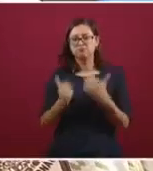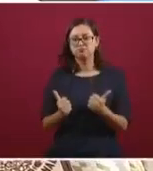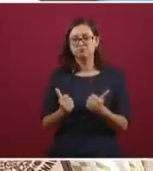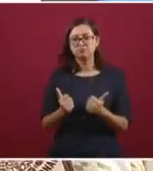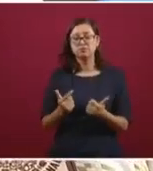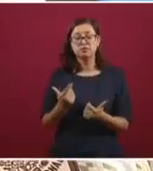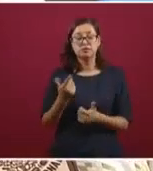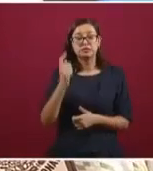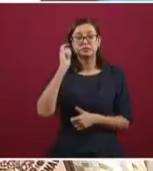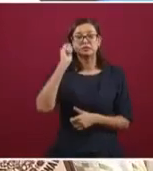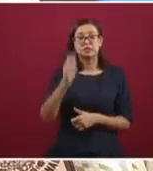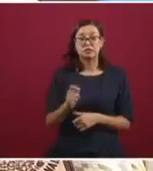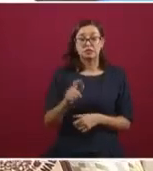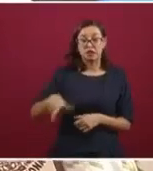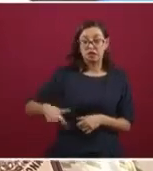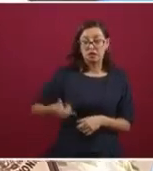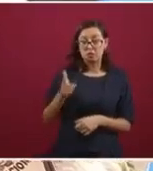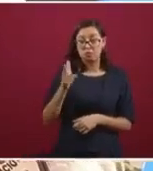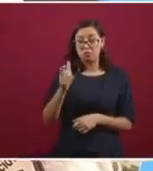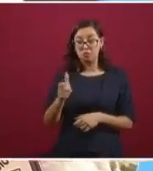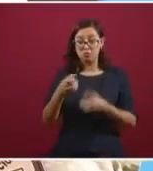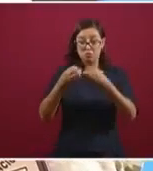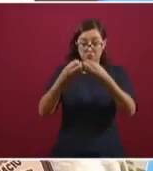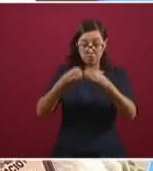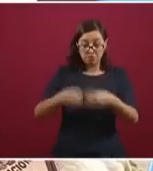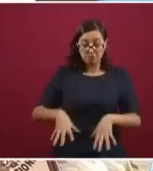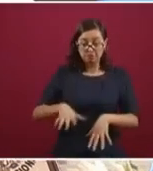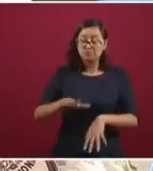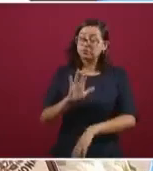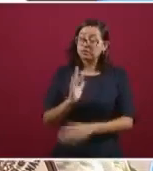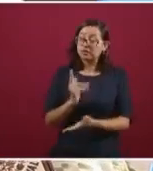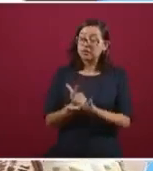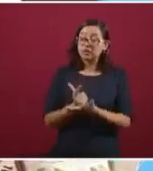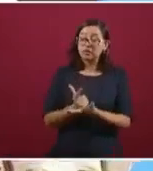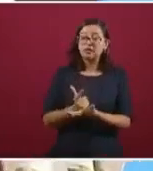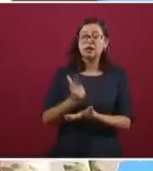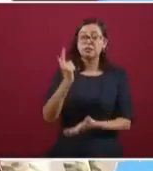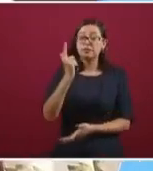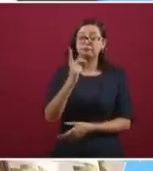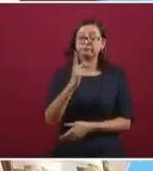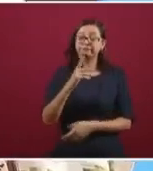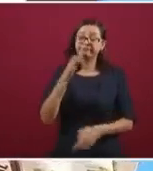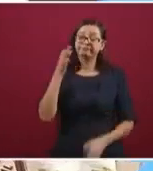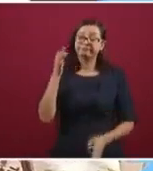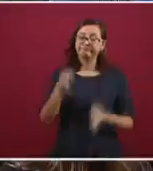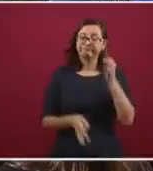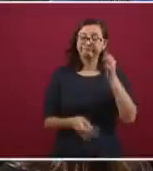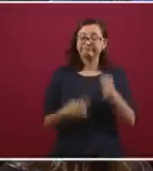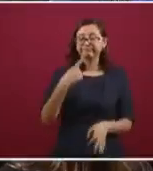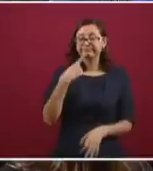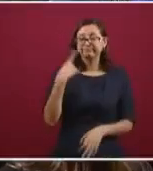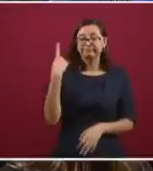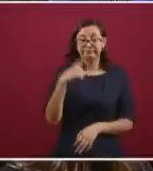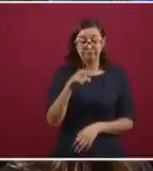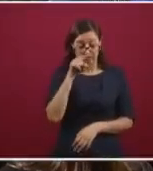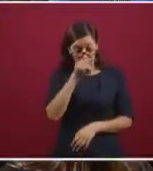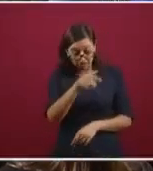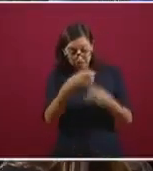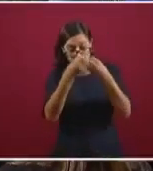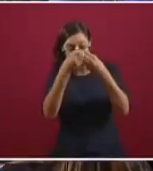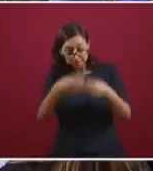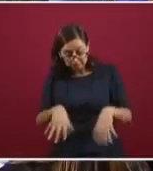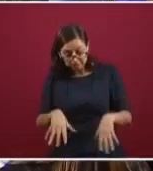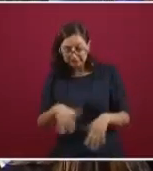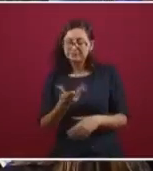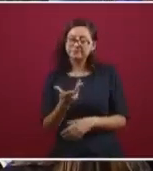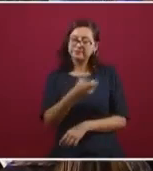Para nosotros la pérdida de un arma es un delito y se procesa legalmente al elemento que